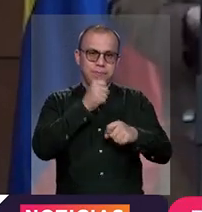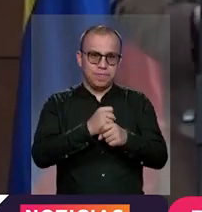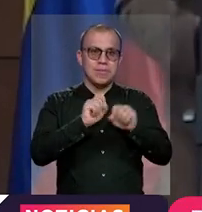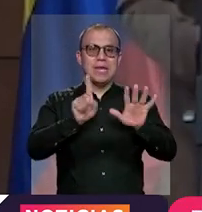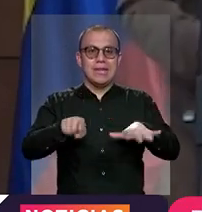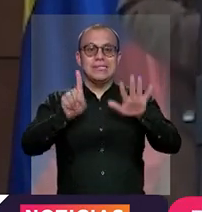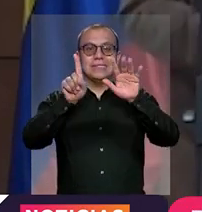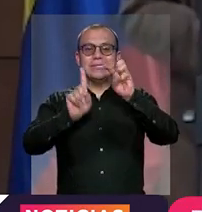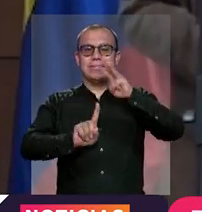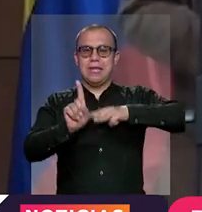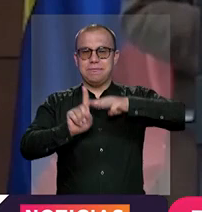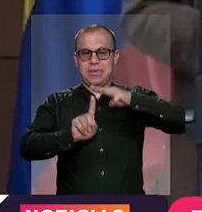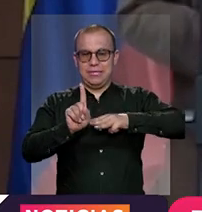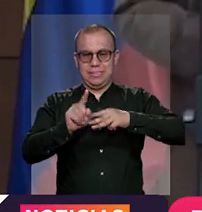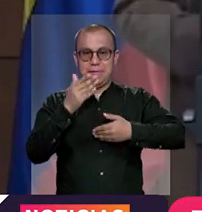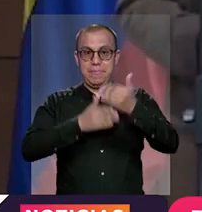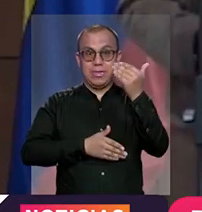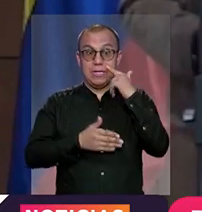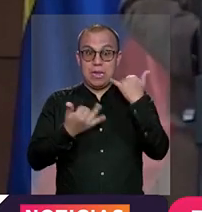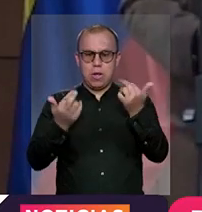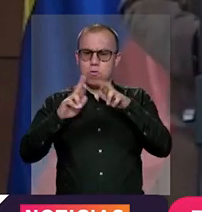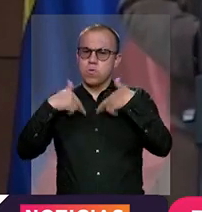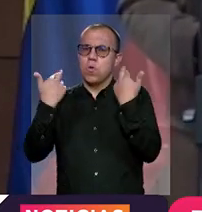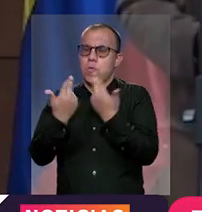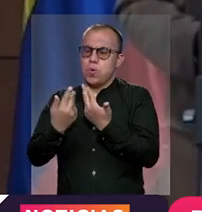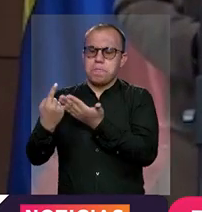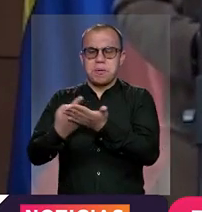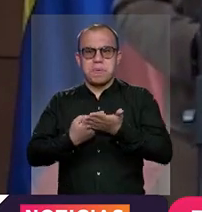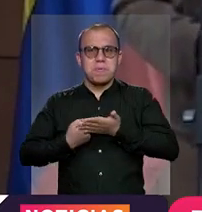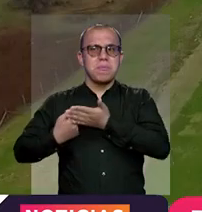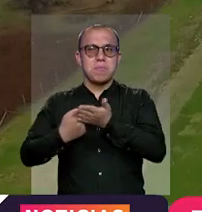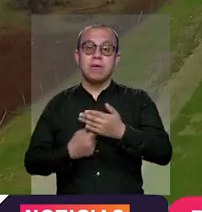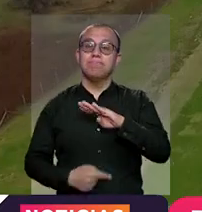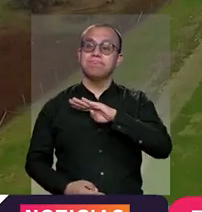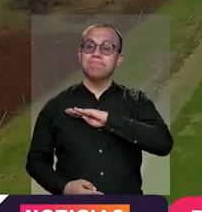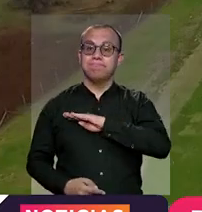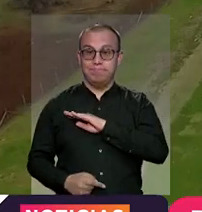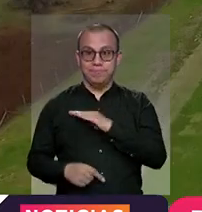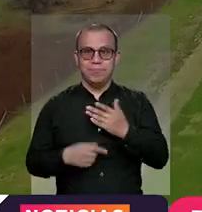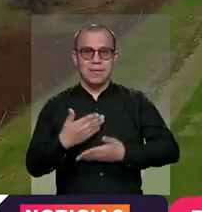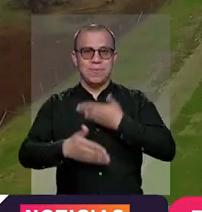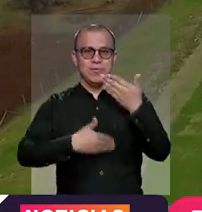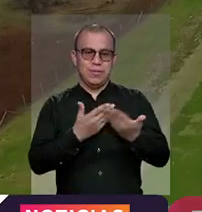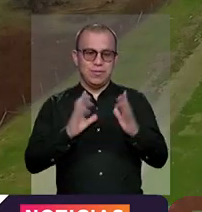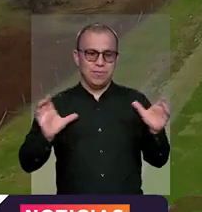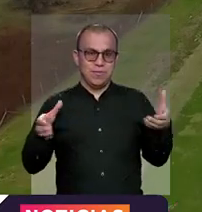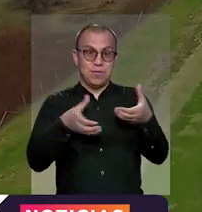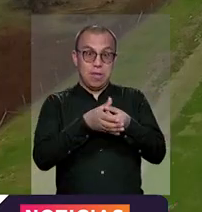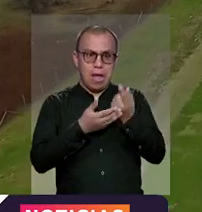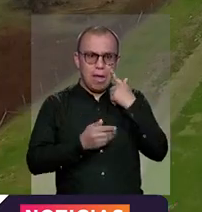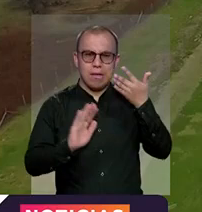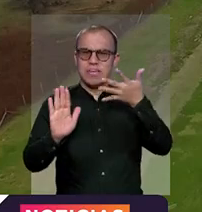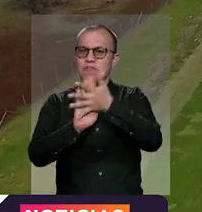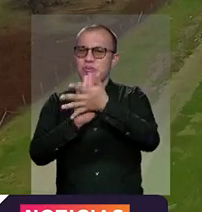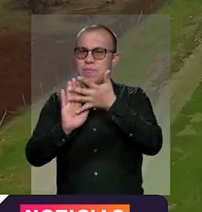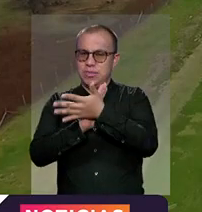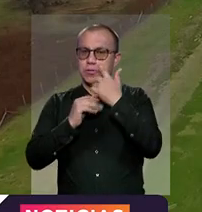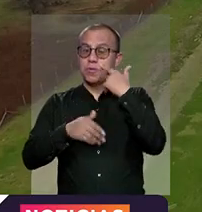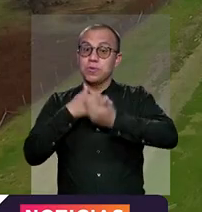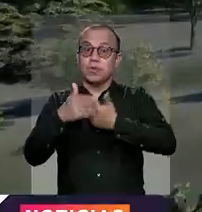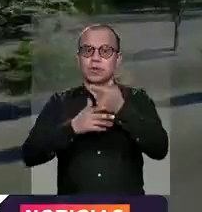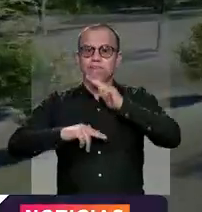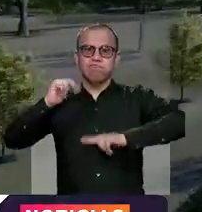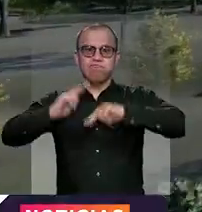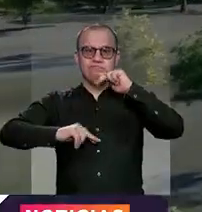entrante. Nosotros nos comprometimos en estas reuniones que hemos tenido con la alcaldesa. La Agencia Nacional de Infraestructura informó que la adjudicación de la